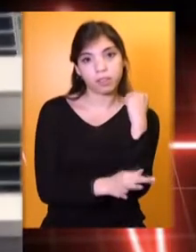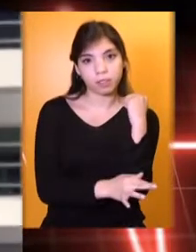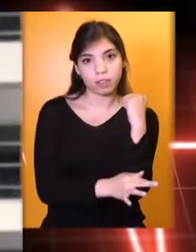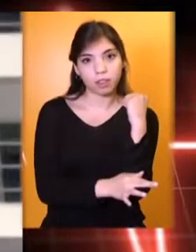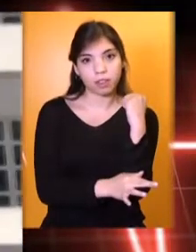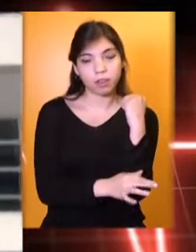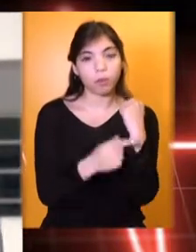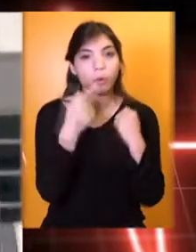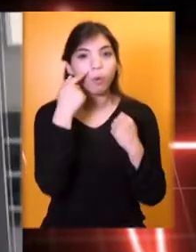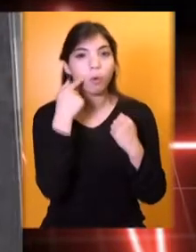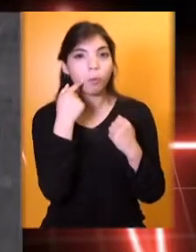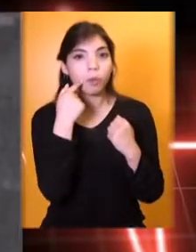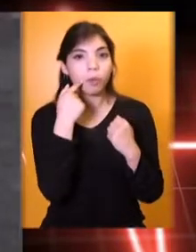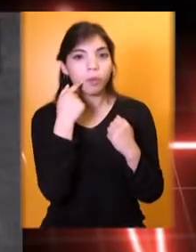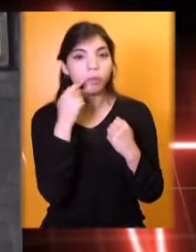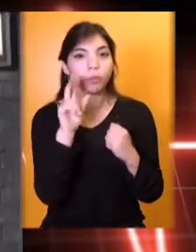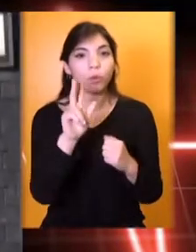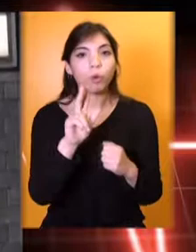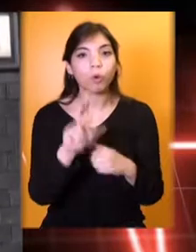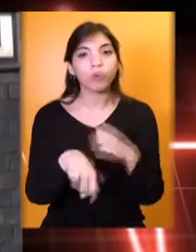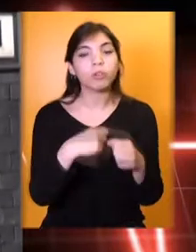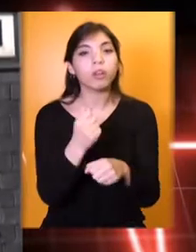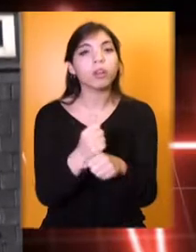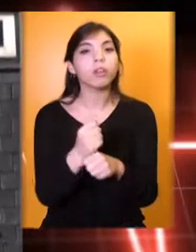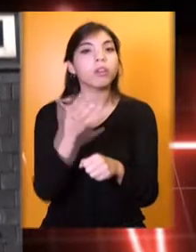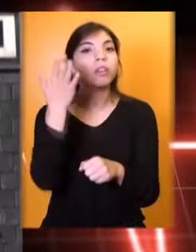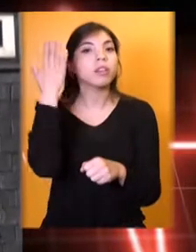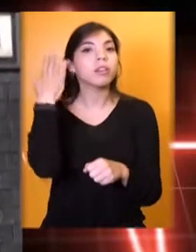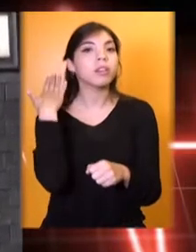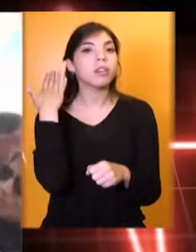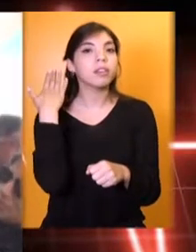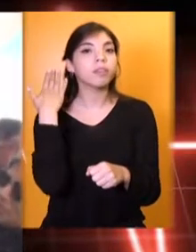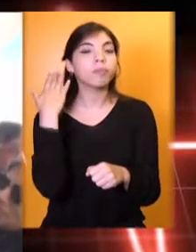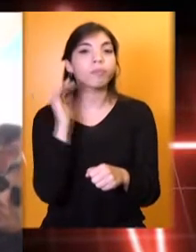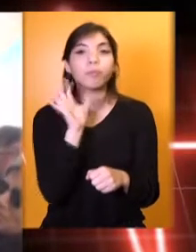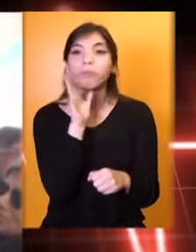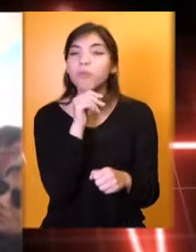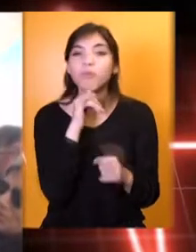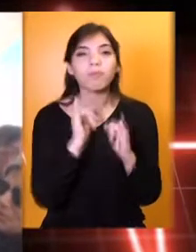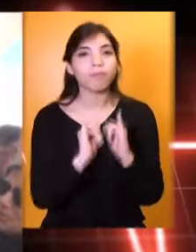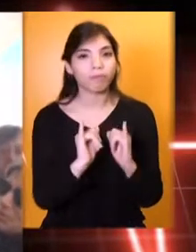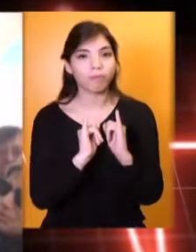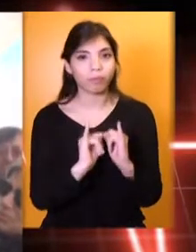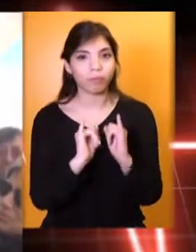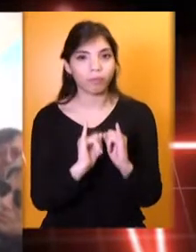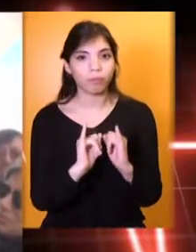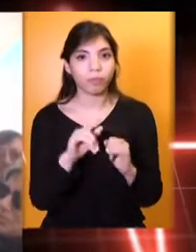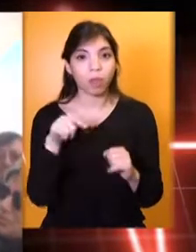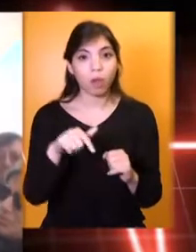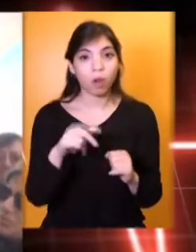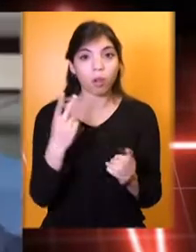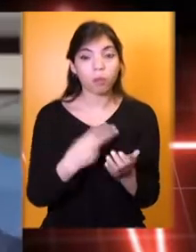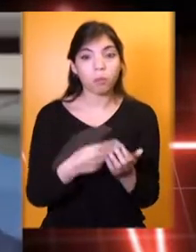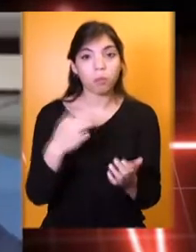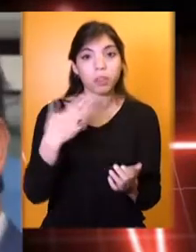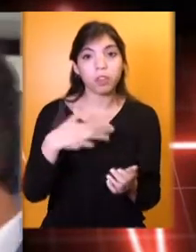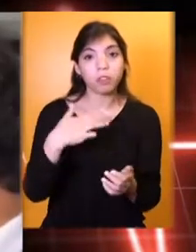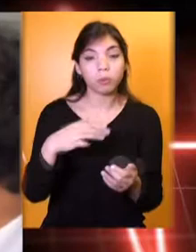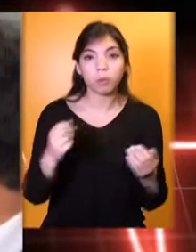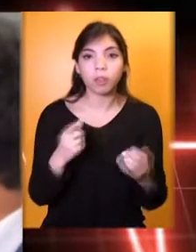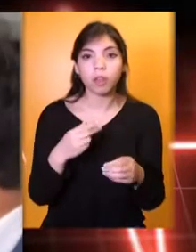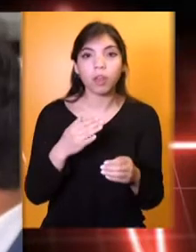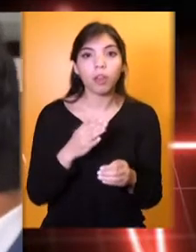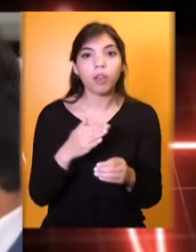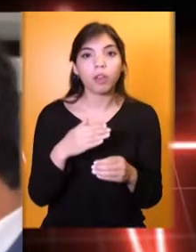tuvo mayores antecedentes, hecho que conllevó a que el fiscal regional haya iniciado durante este 2019 un sumario en contra